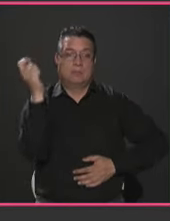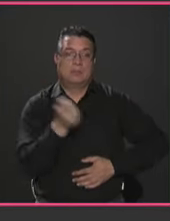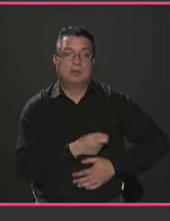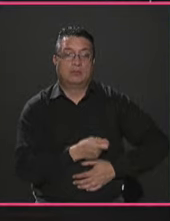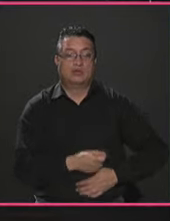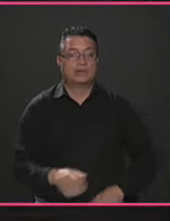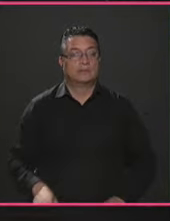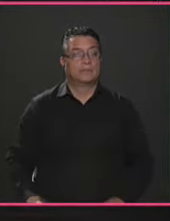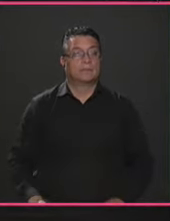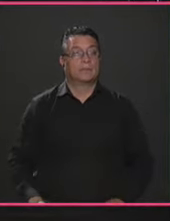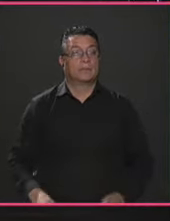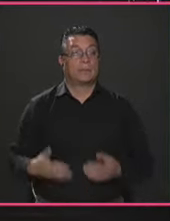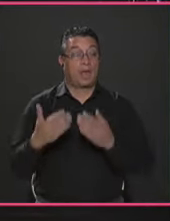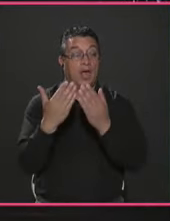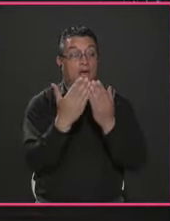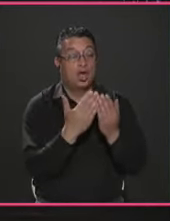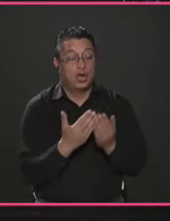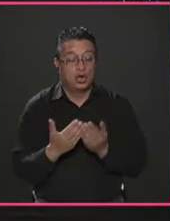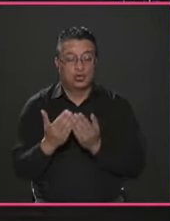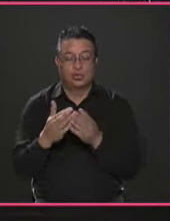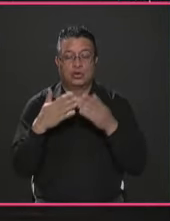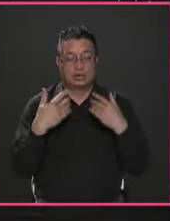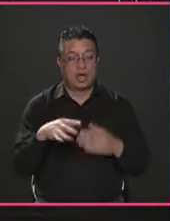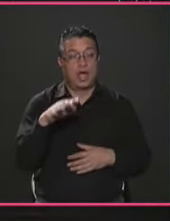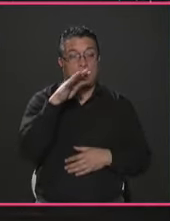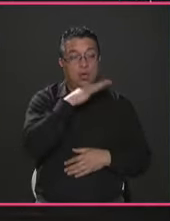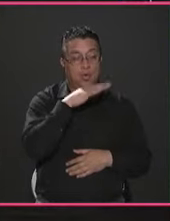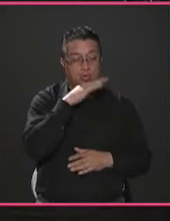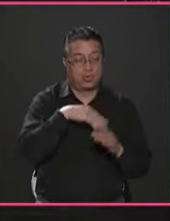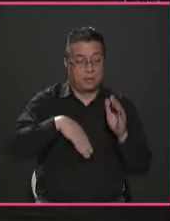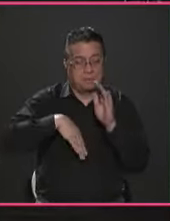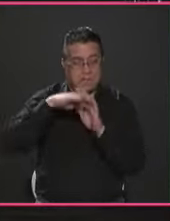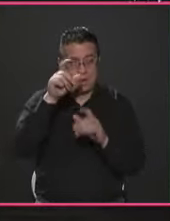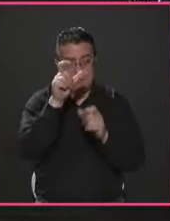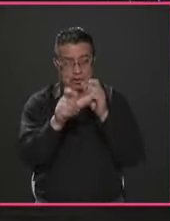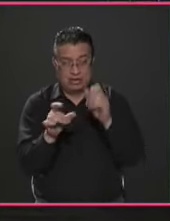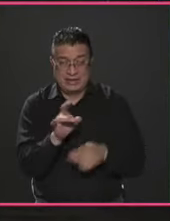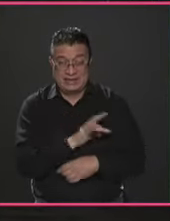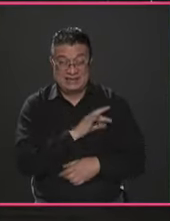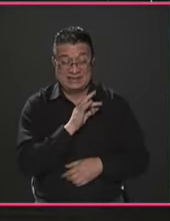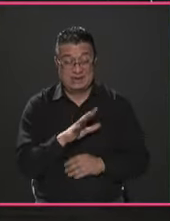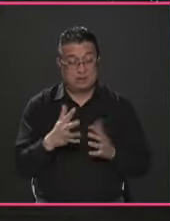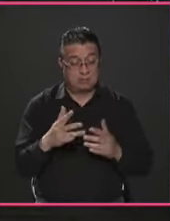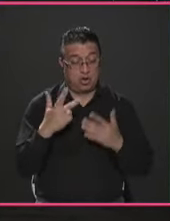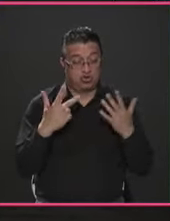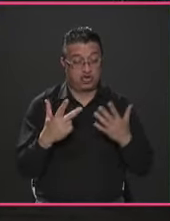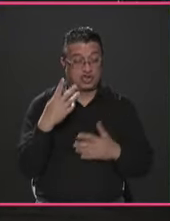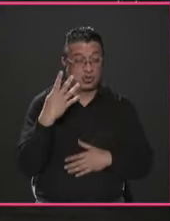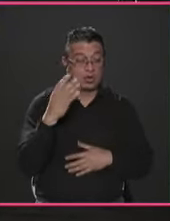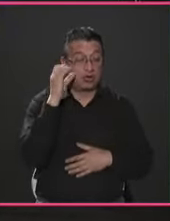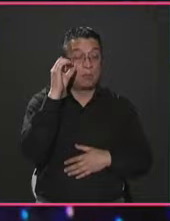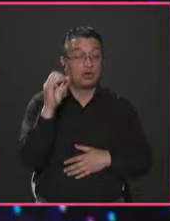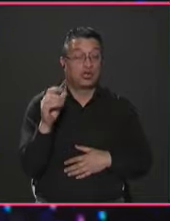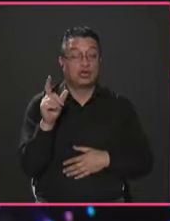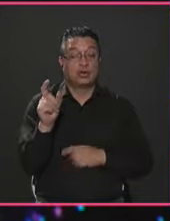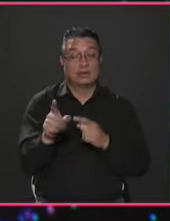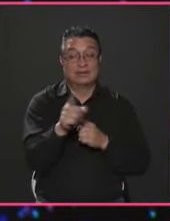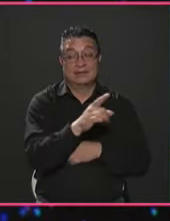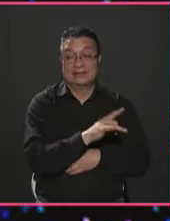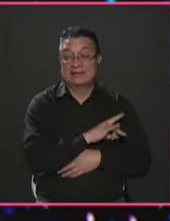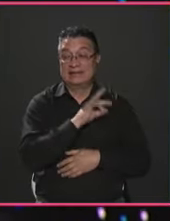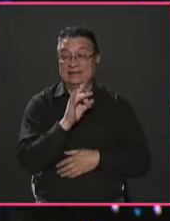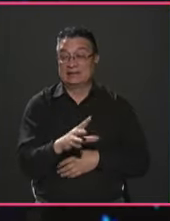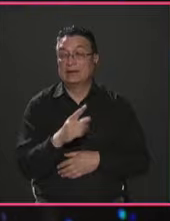amerindia estudios que han han utilizado un mayor número de individuos chilenos estiman que el 84 por de los individuos